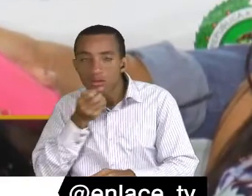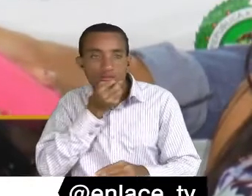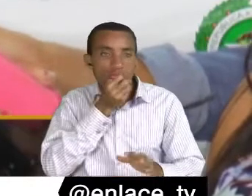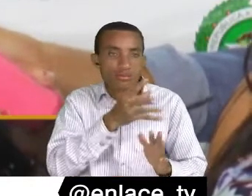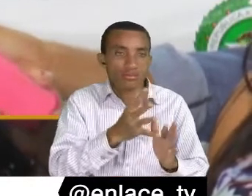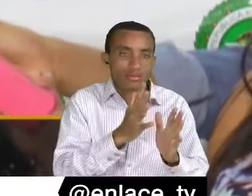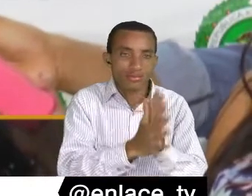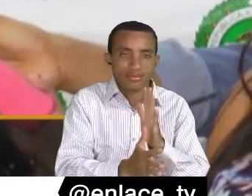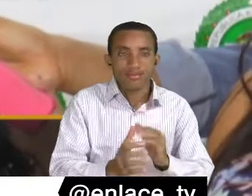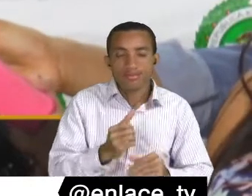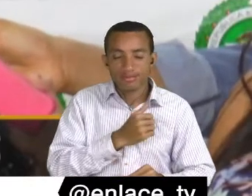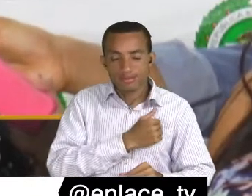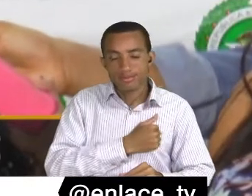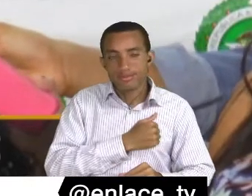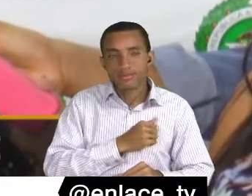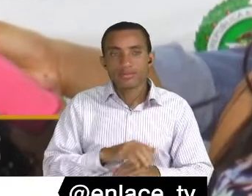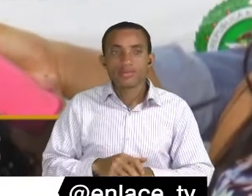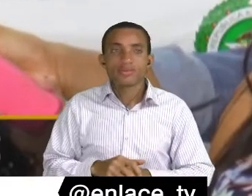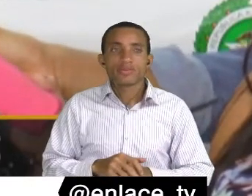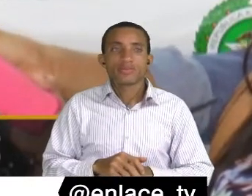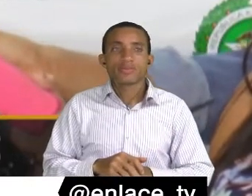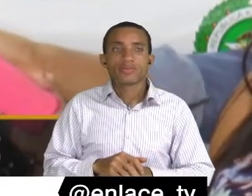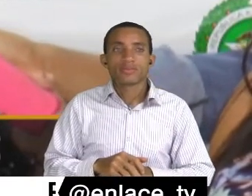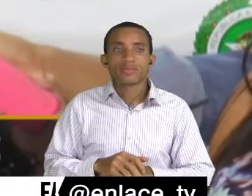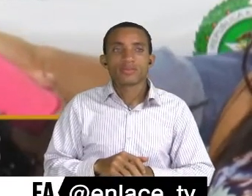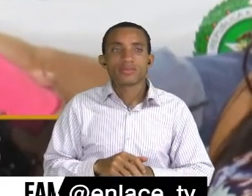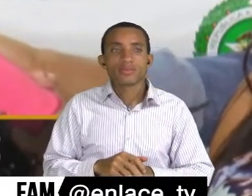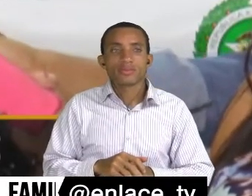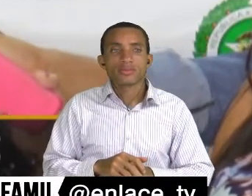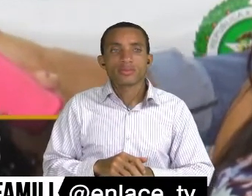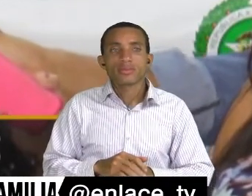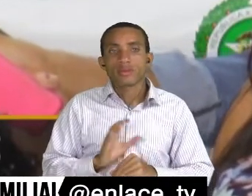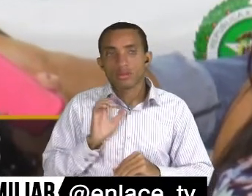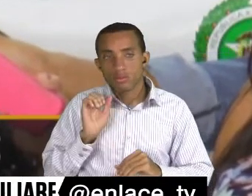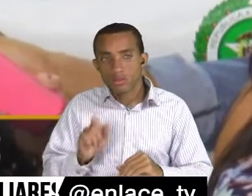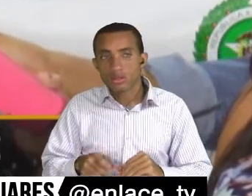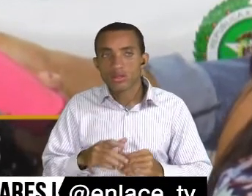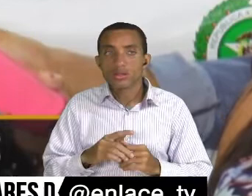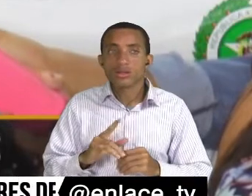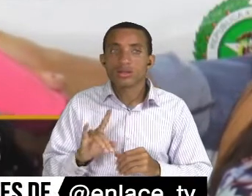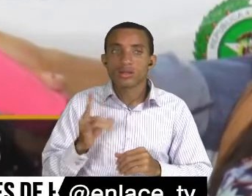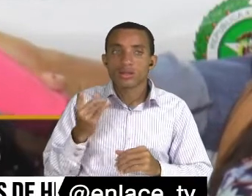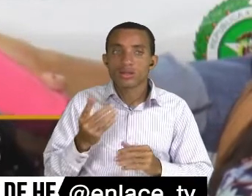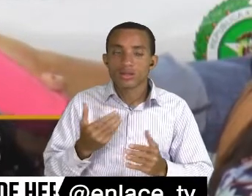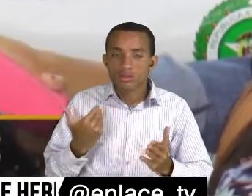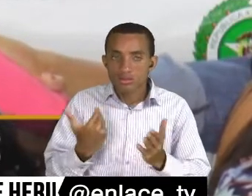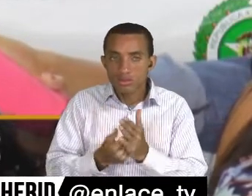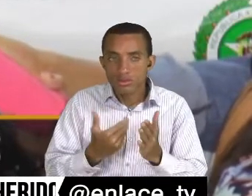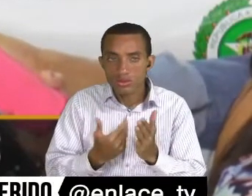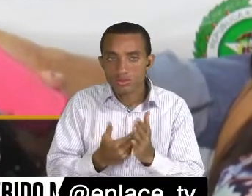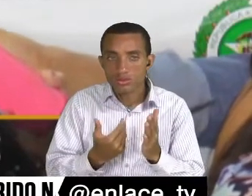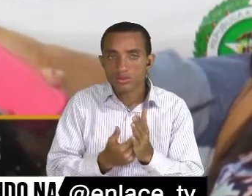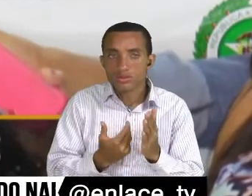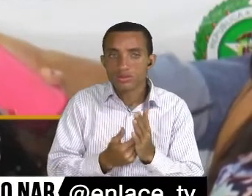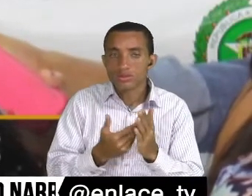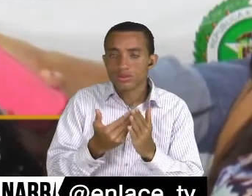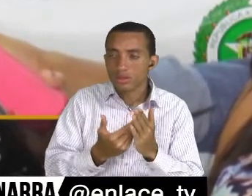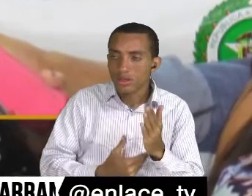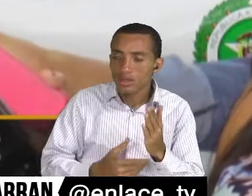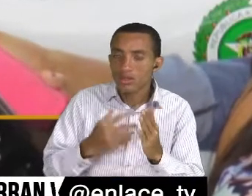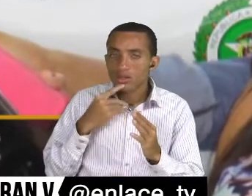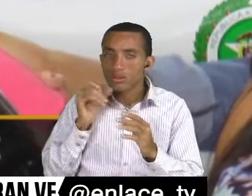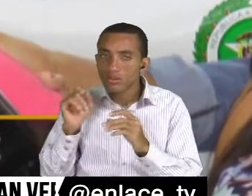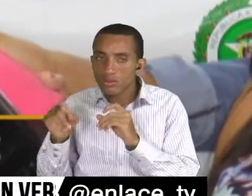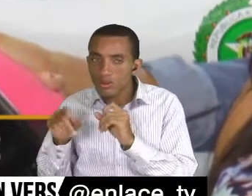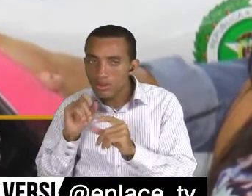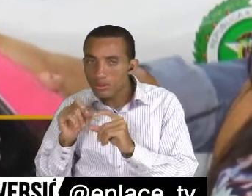se está refiriendo, pero de ser así, aporta un suficiente material probatorio a través de una entrevista llevada